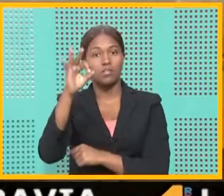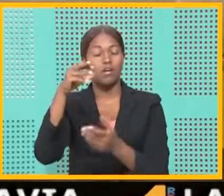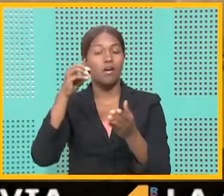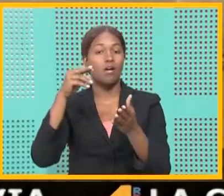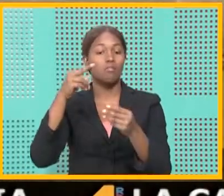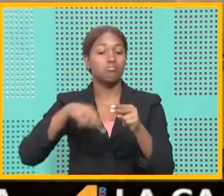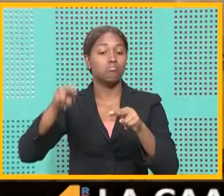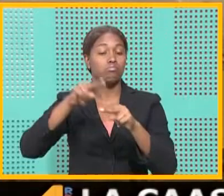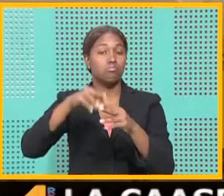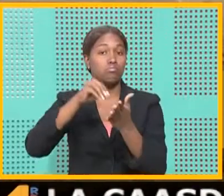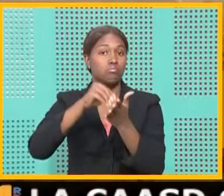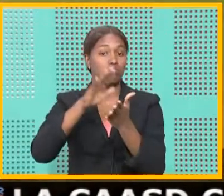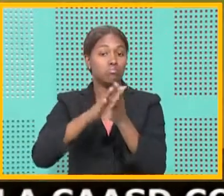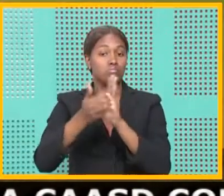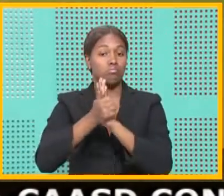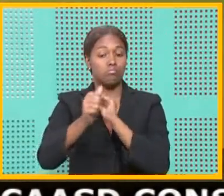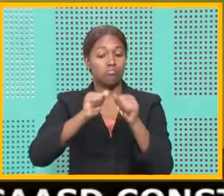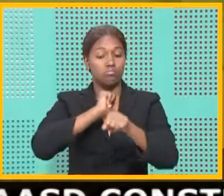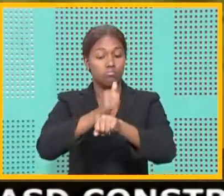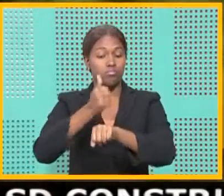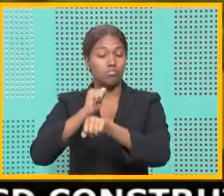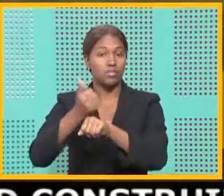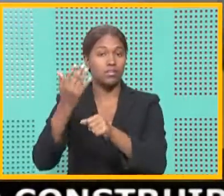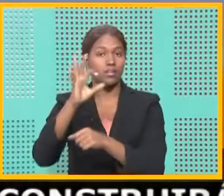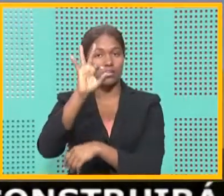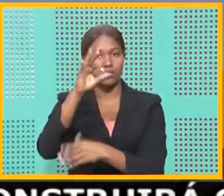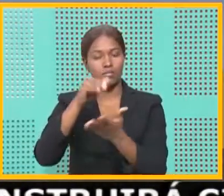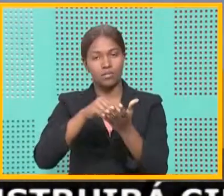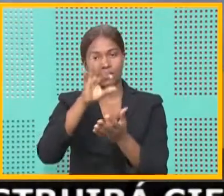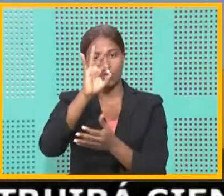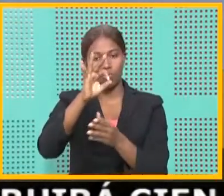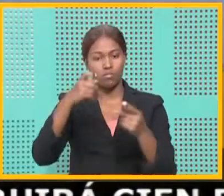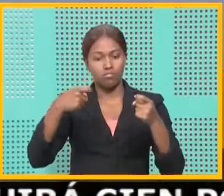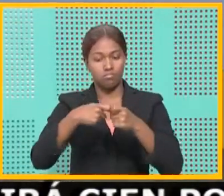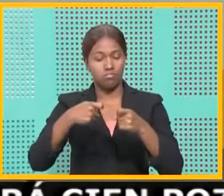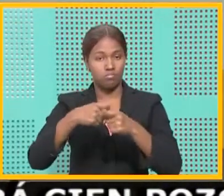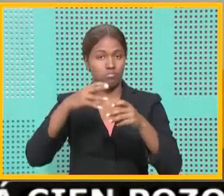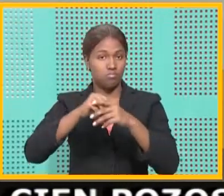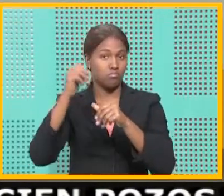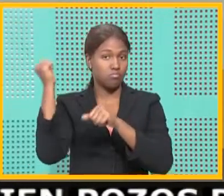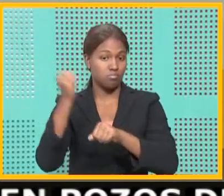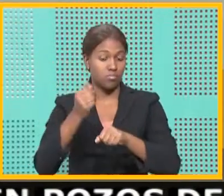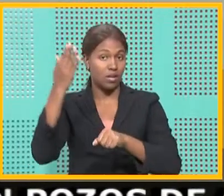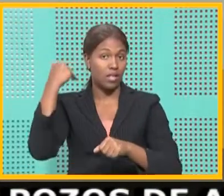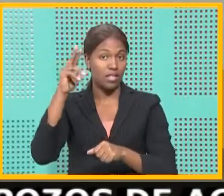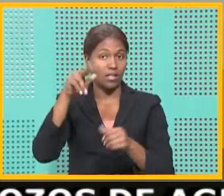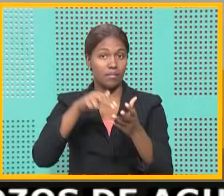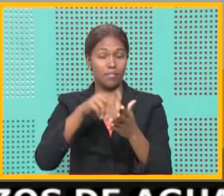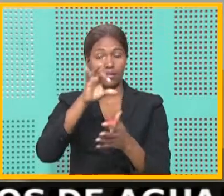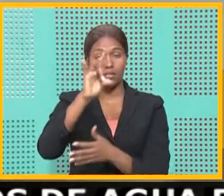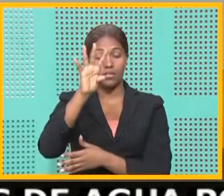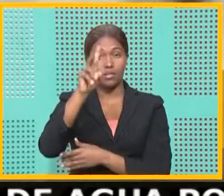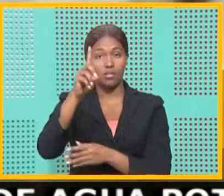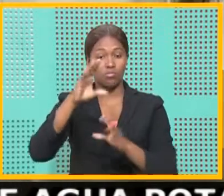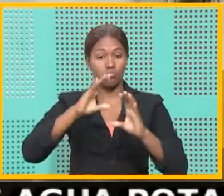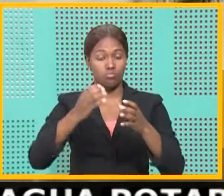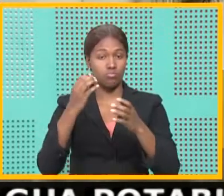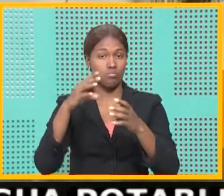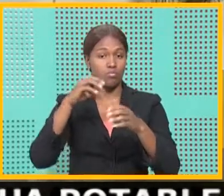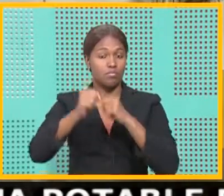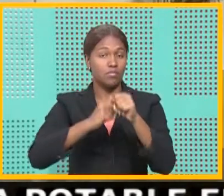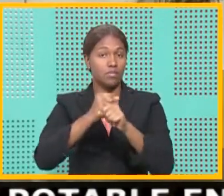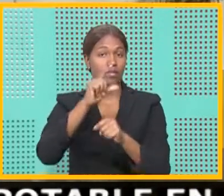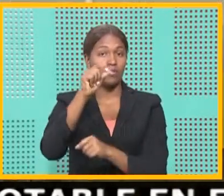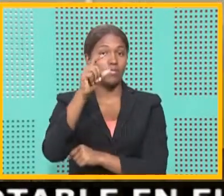un crecimiento en la capacidad instalada de 9.009 megavatios, al pasar de 3.841 megavatios en